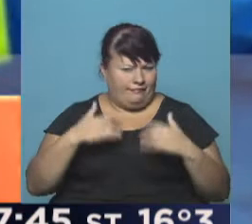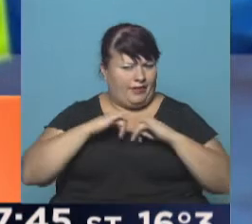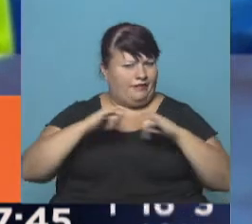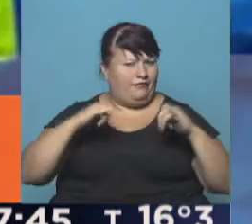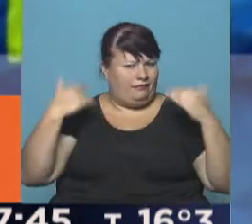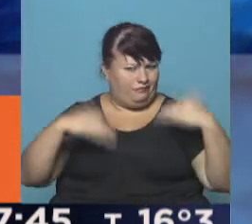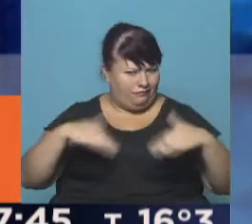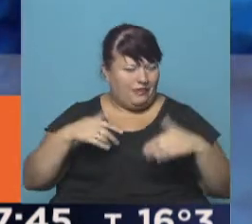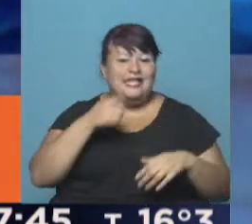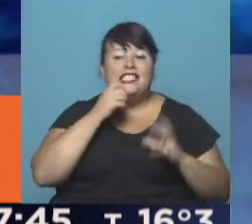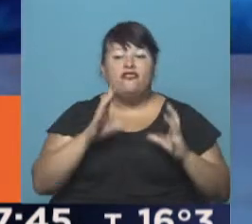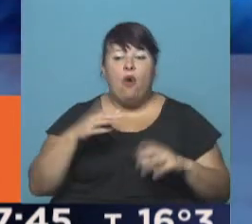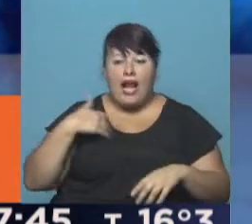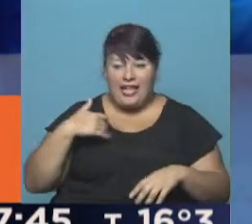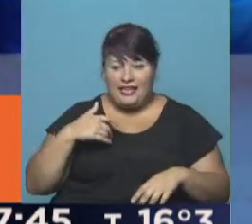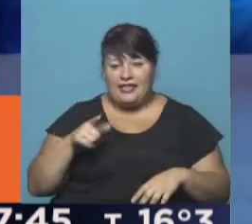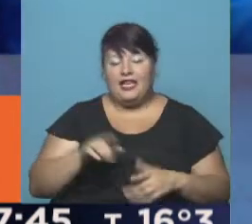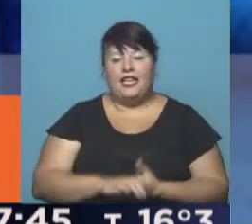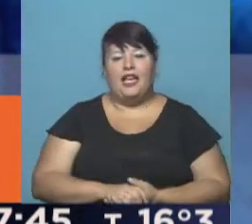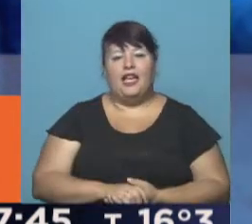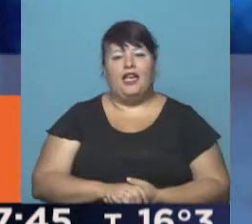difusión. Y si el fútbol argentino no es